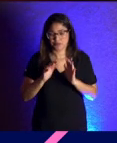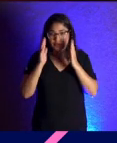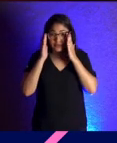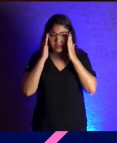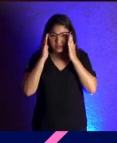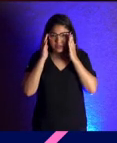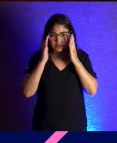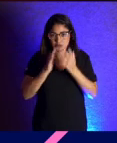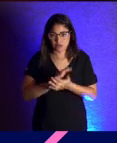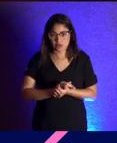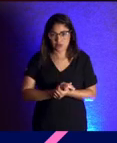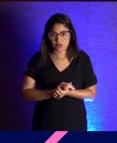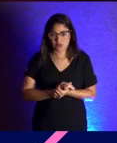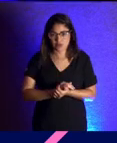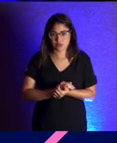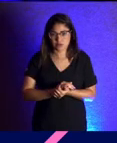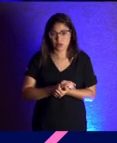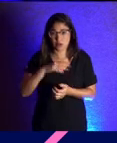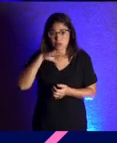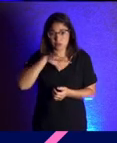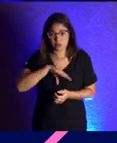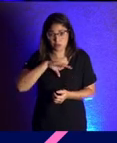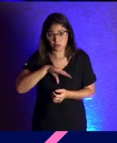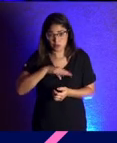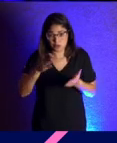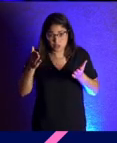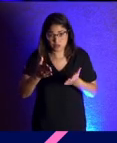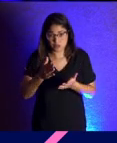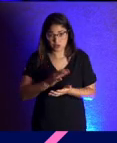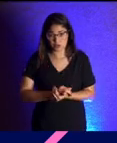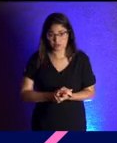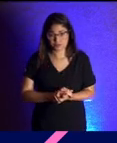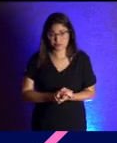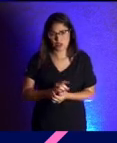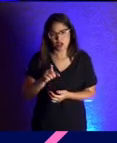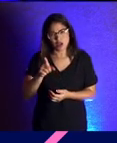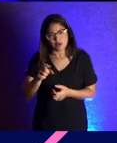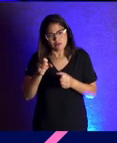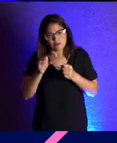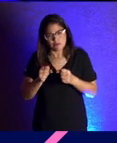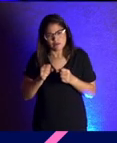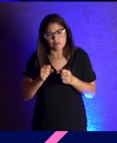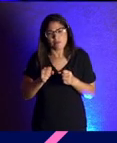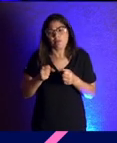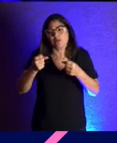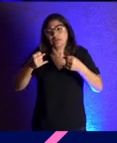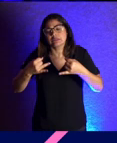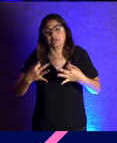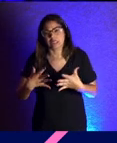Voy a hablar un poco de la portería. Si usted podría hablar